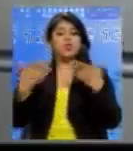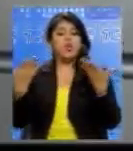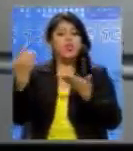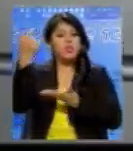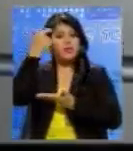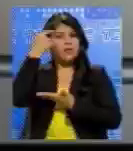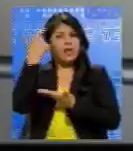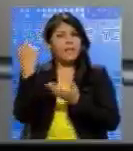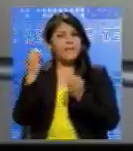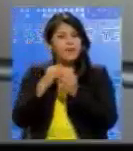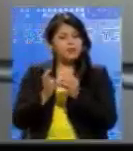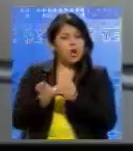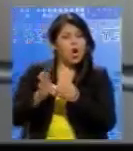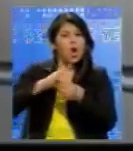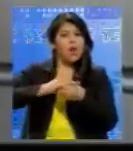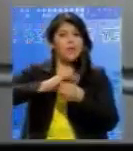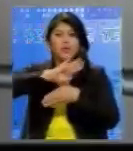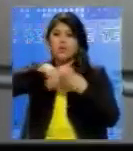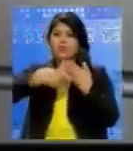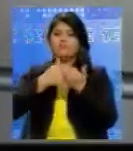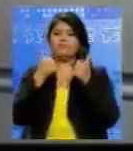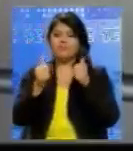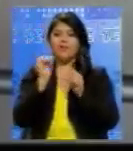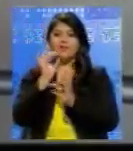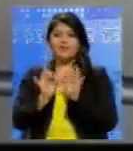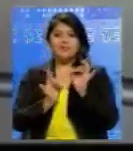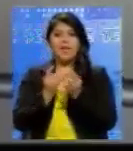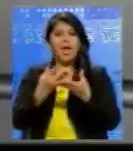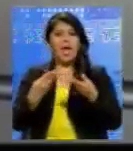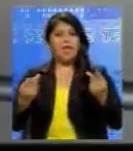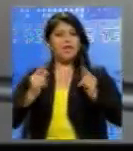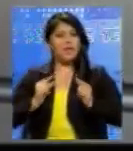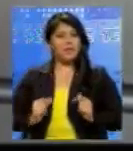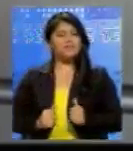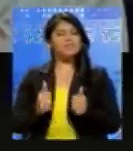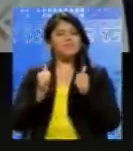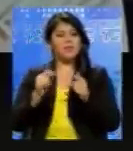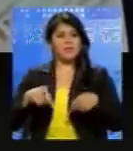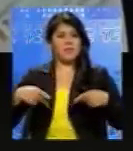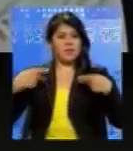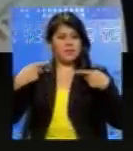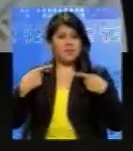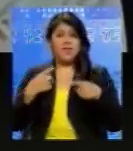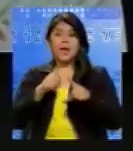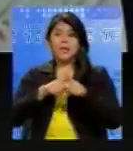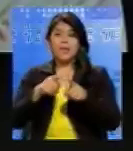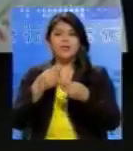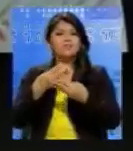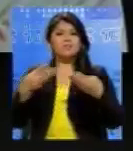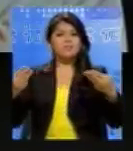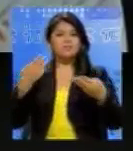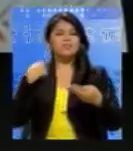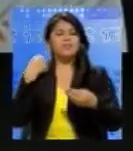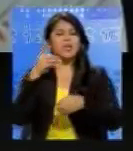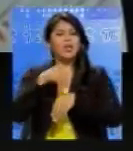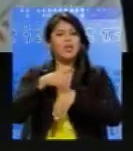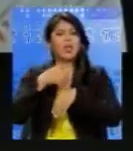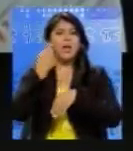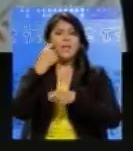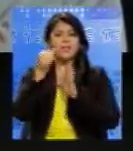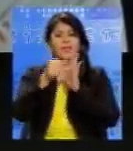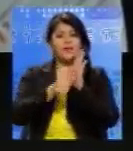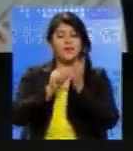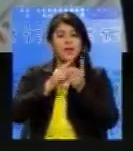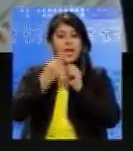combinadas pueden completar un tratamiento con éxito que mejora la calidad de vida de un ser humano. Es un instrumento médico para hacer cirugía